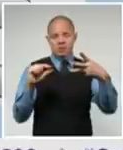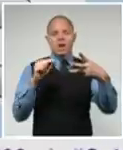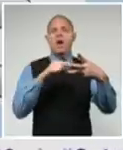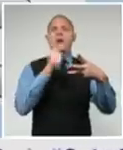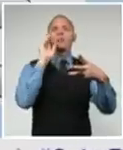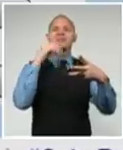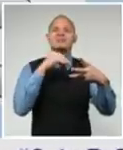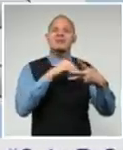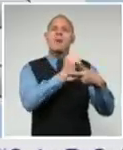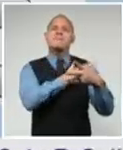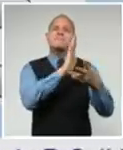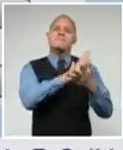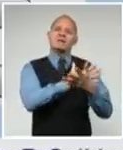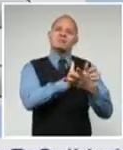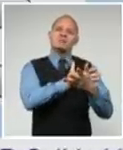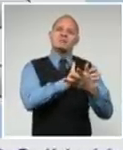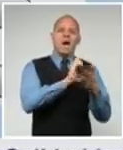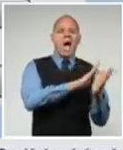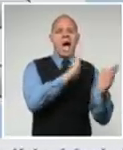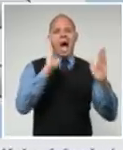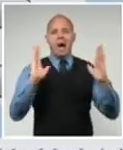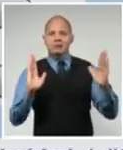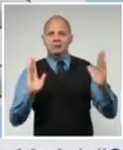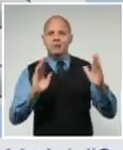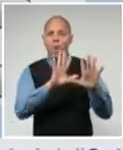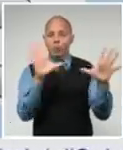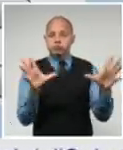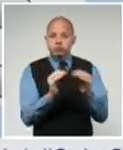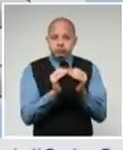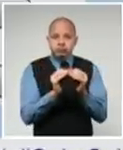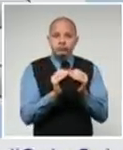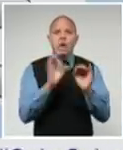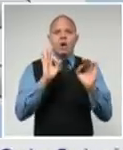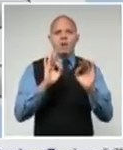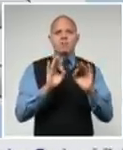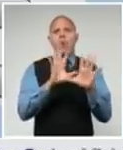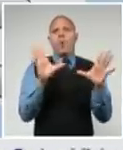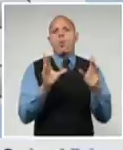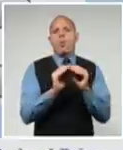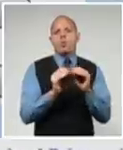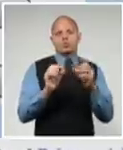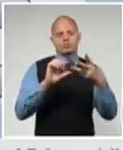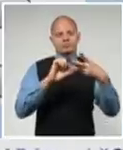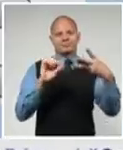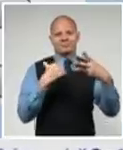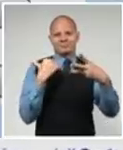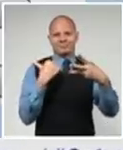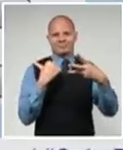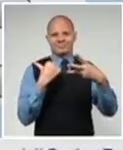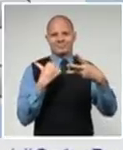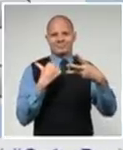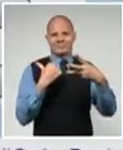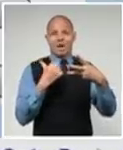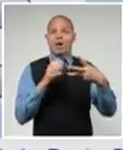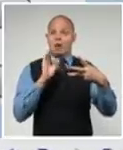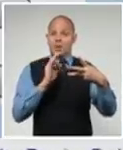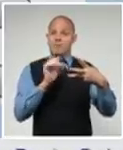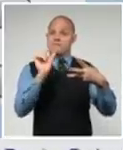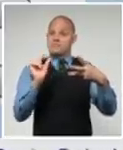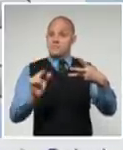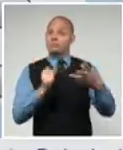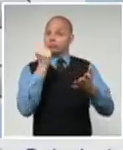621.180 muestras estudiadas y 5.670 personas que han sido